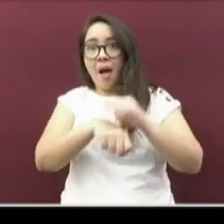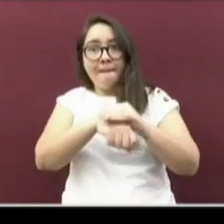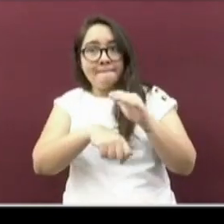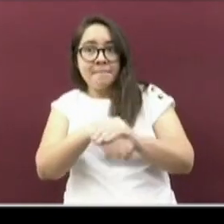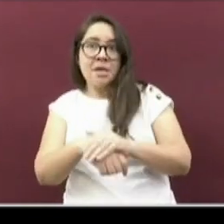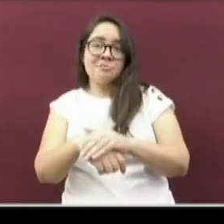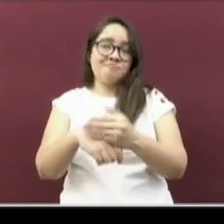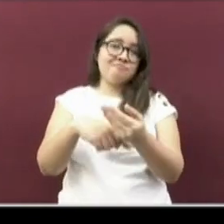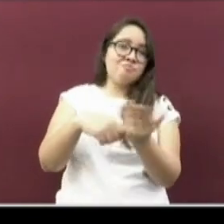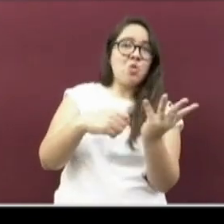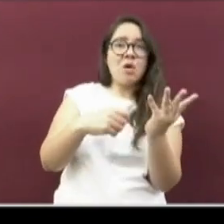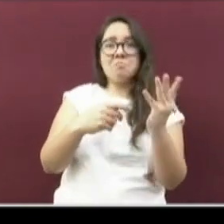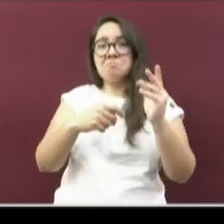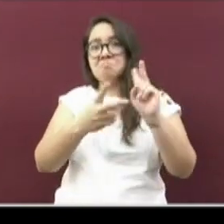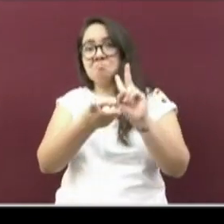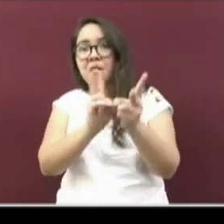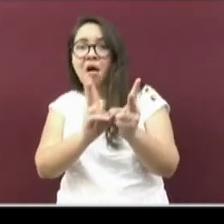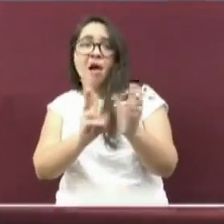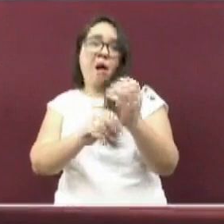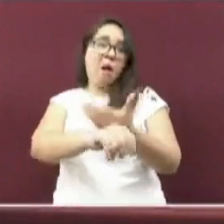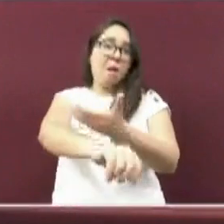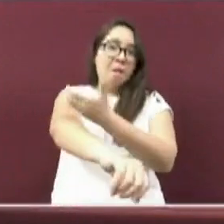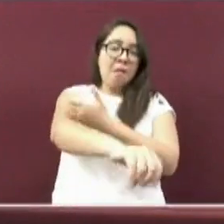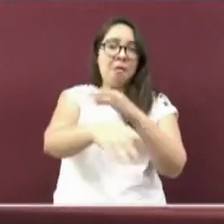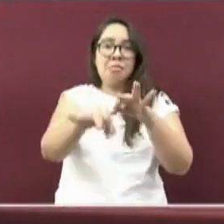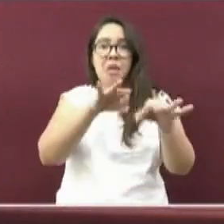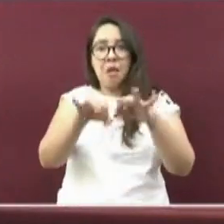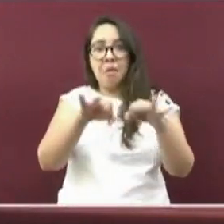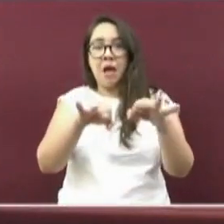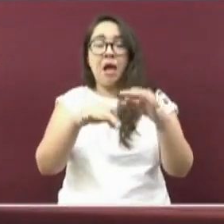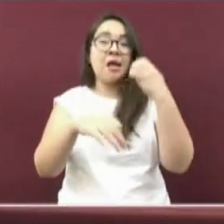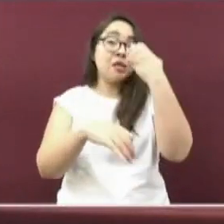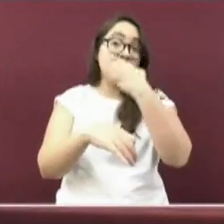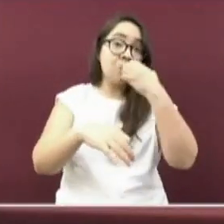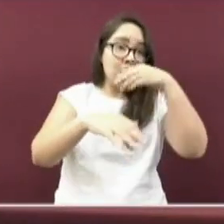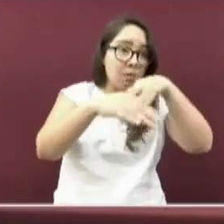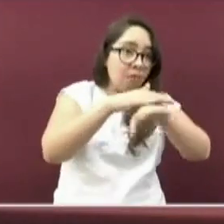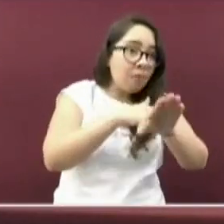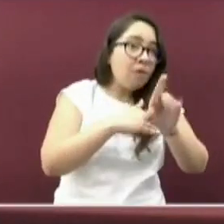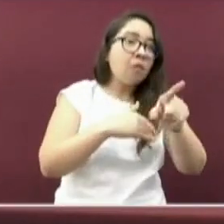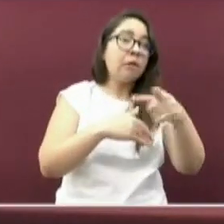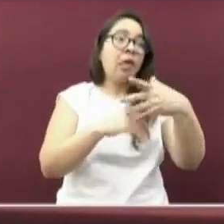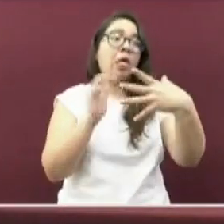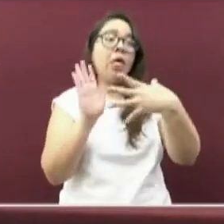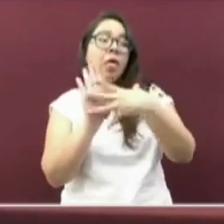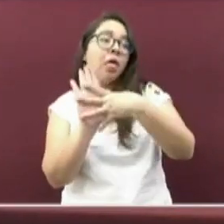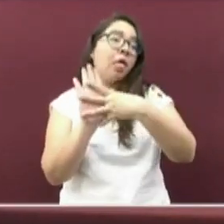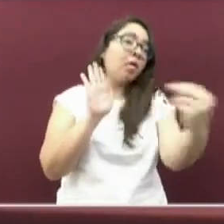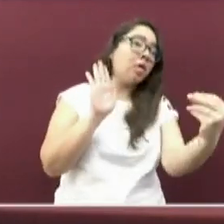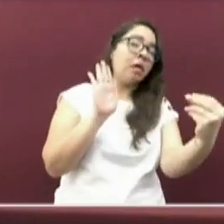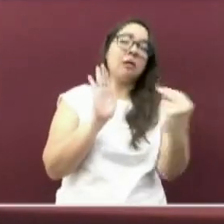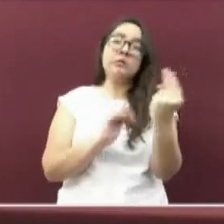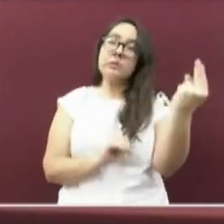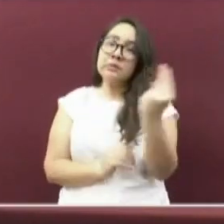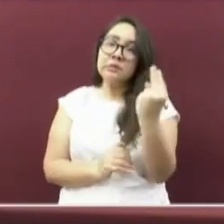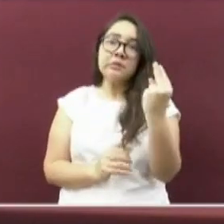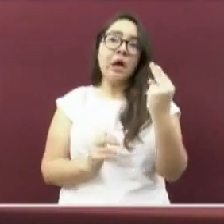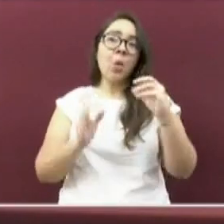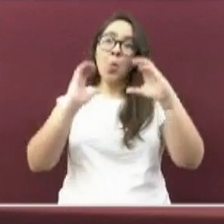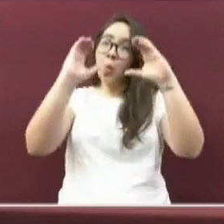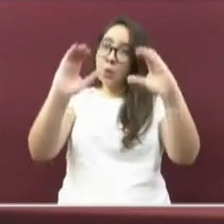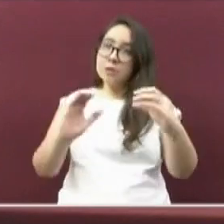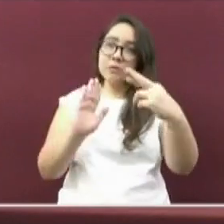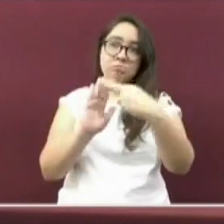amigos, vecinos, compañeros de trabajo, en la escuela, si no llevan a cabo las medidas